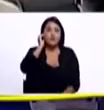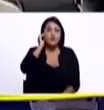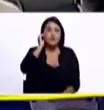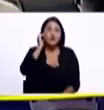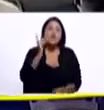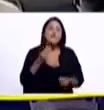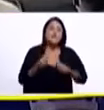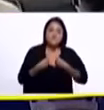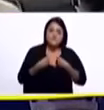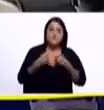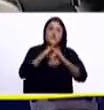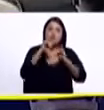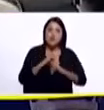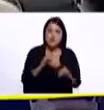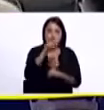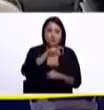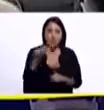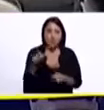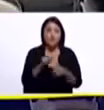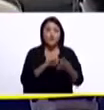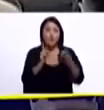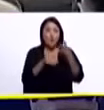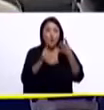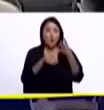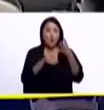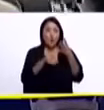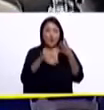cuarto consenso que